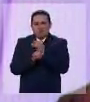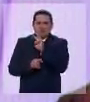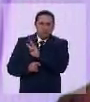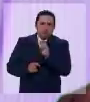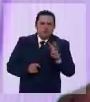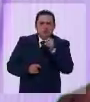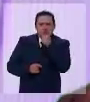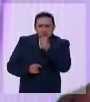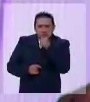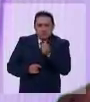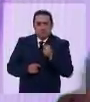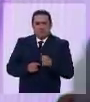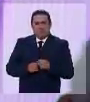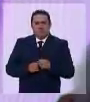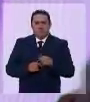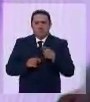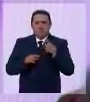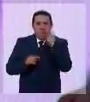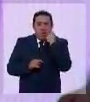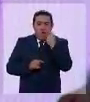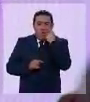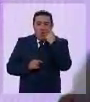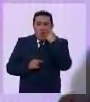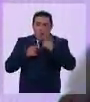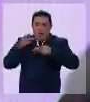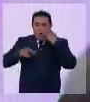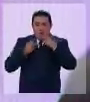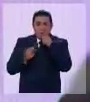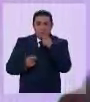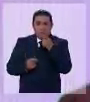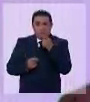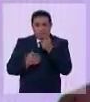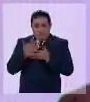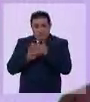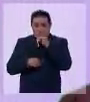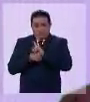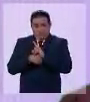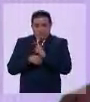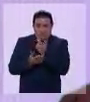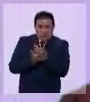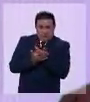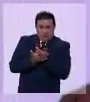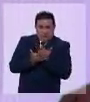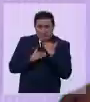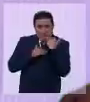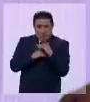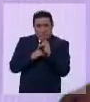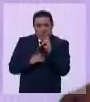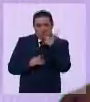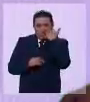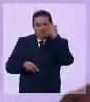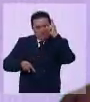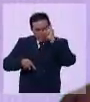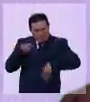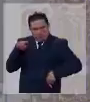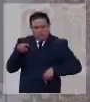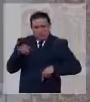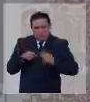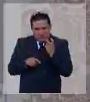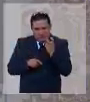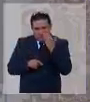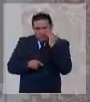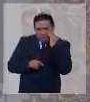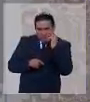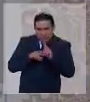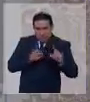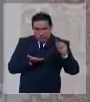vez que usted quiere eliminar el salario mínimo. Sí. ¿Será por eso que en las redes sociales salario fue la segunda palabra más utilizada en las preguntas